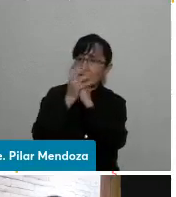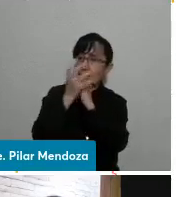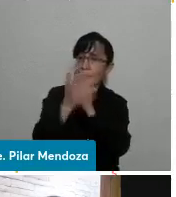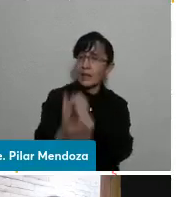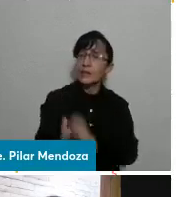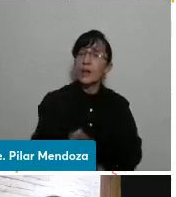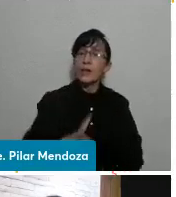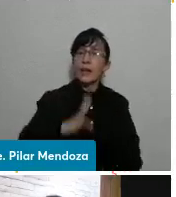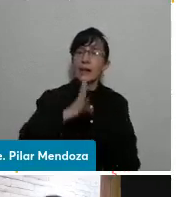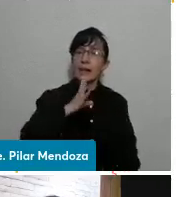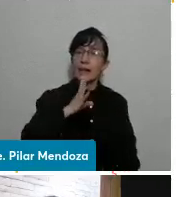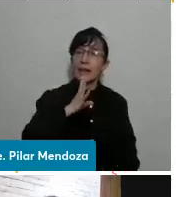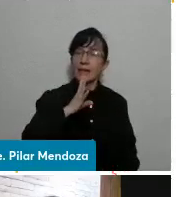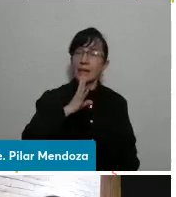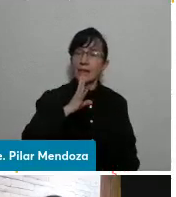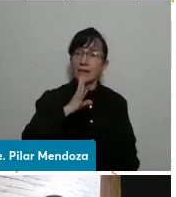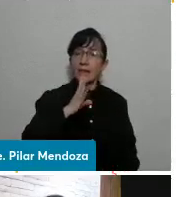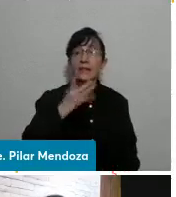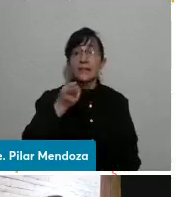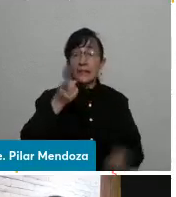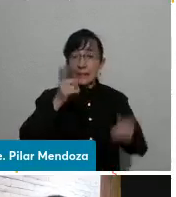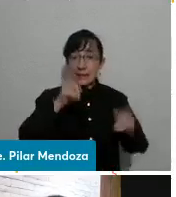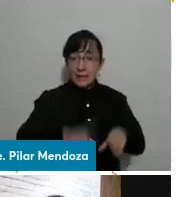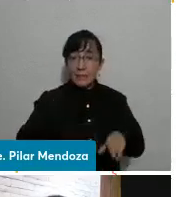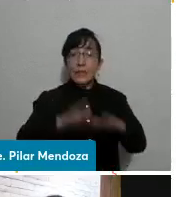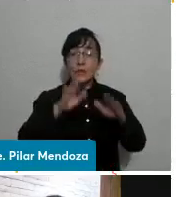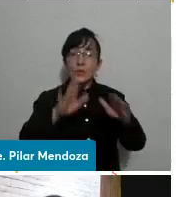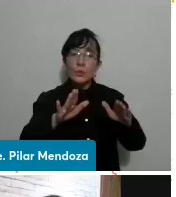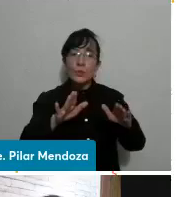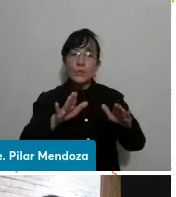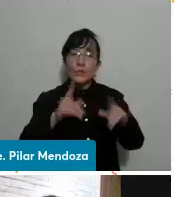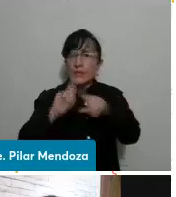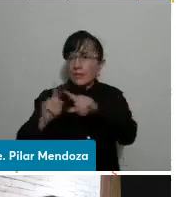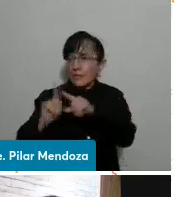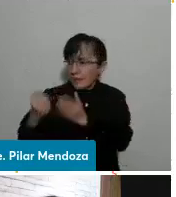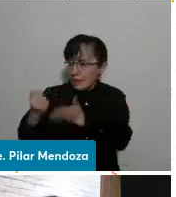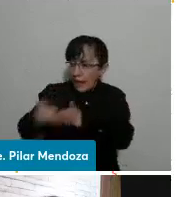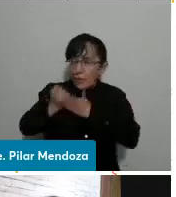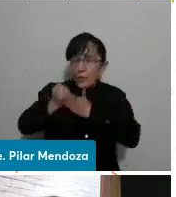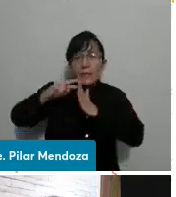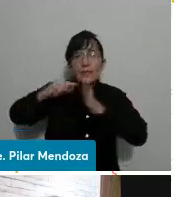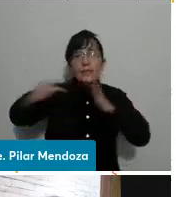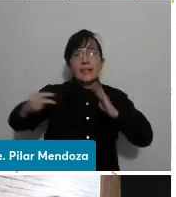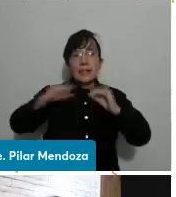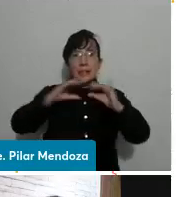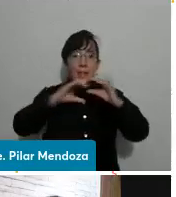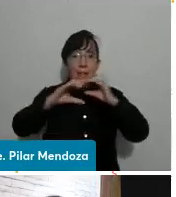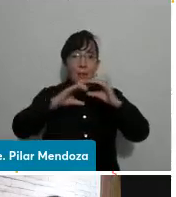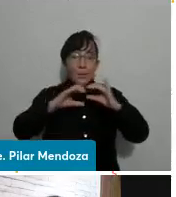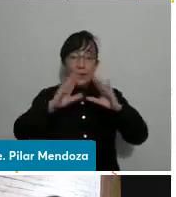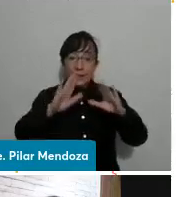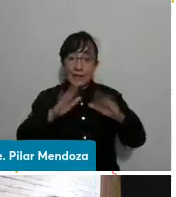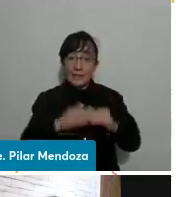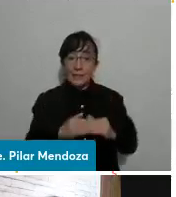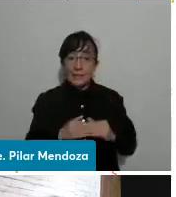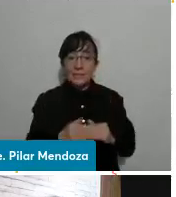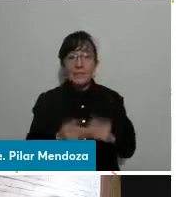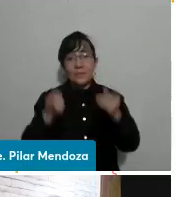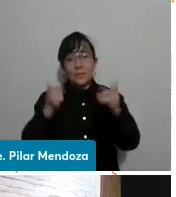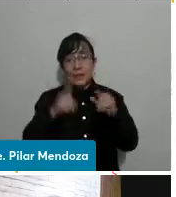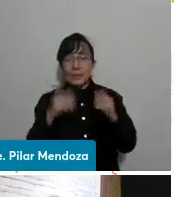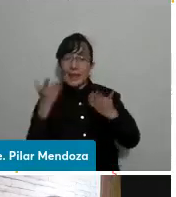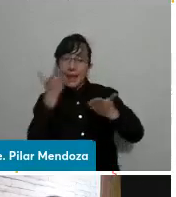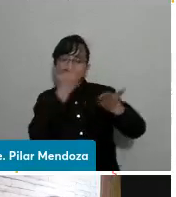cómo nuestros estudiantes usan dispositivos para comunicarse y sus programas en esta área. Luego vamos con el análisis